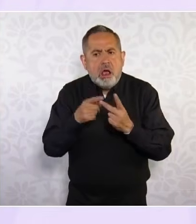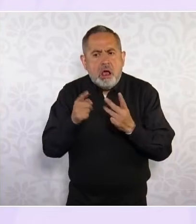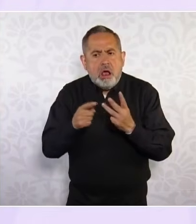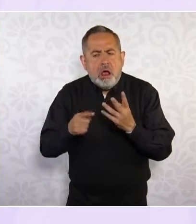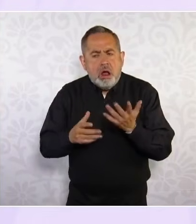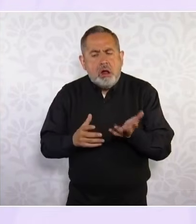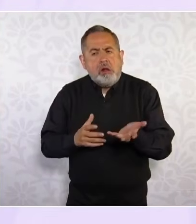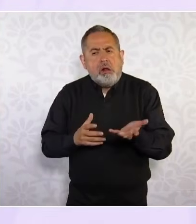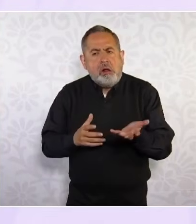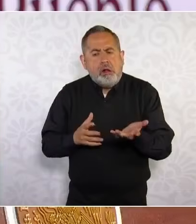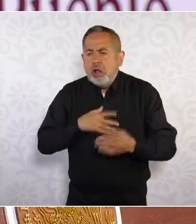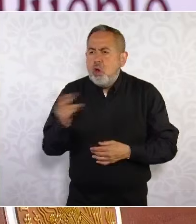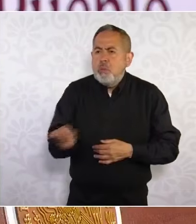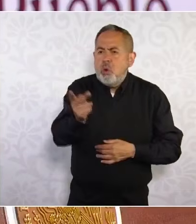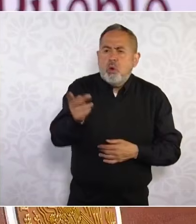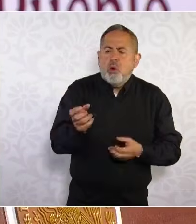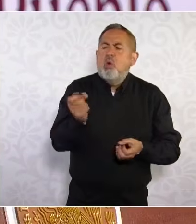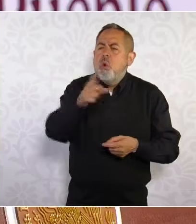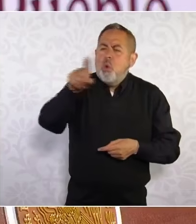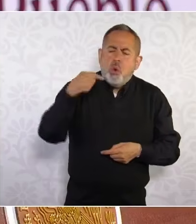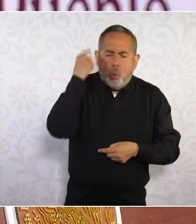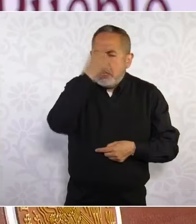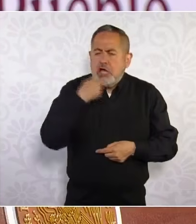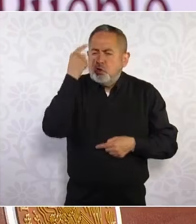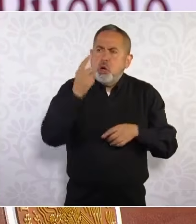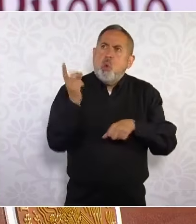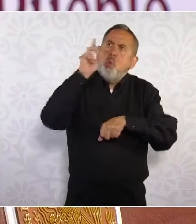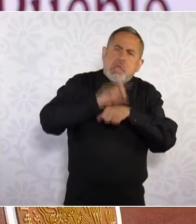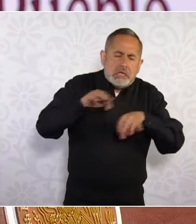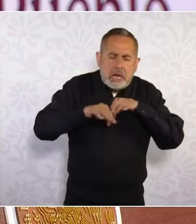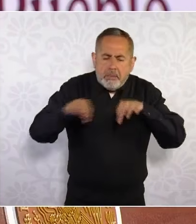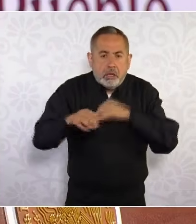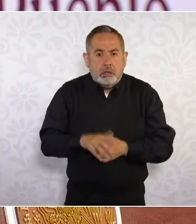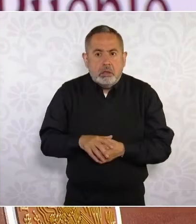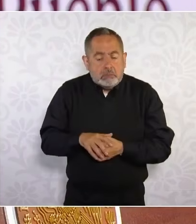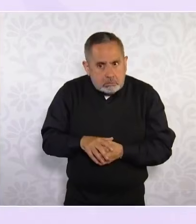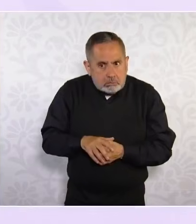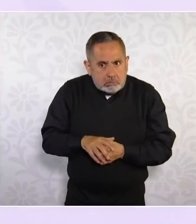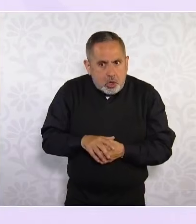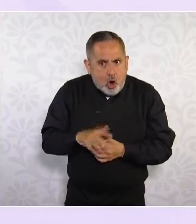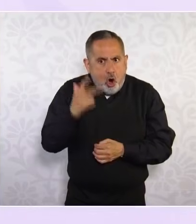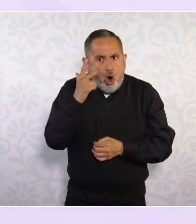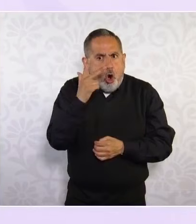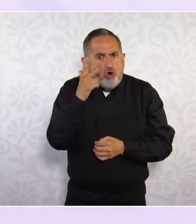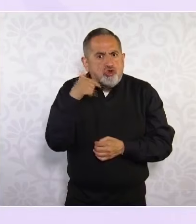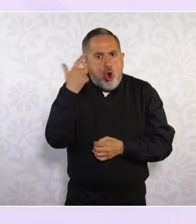Cuando pregunté cuántas horas trabaja, la mayoría más de 8 horas al día.